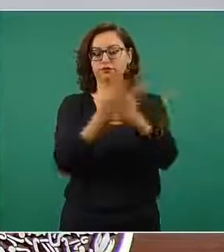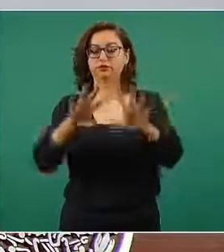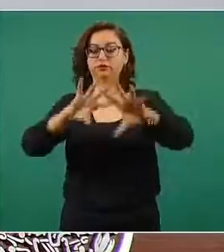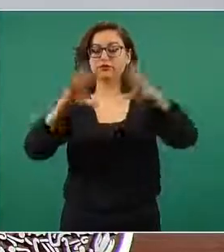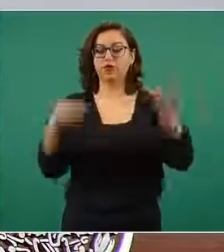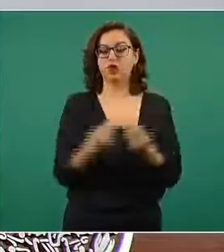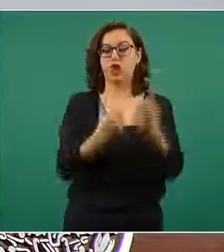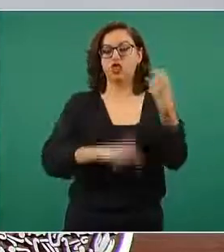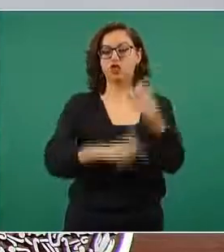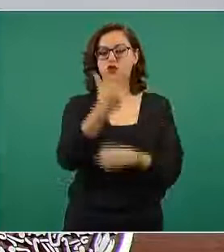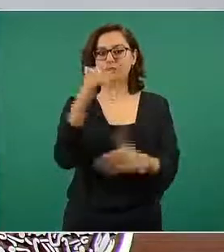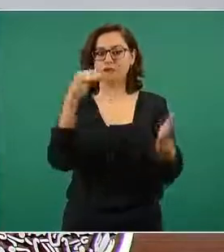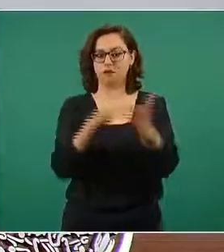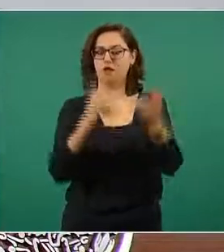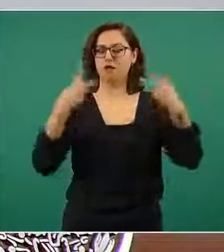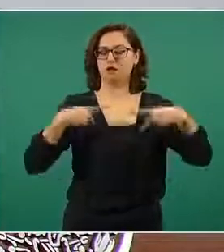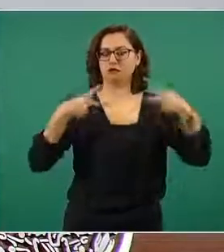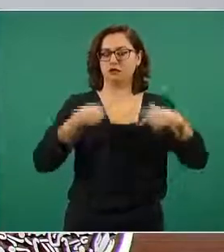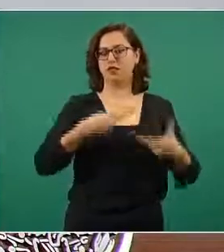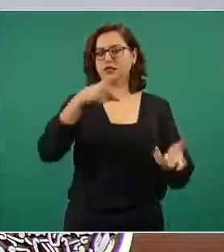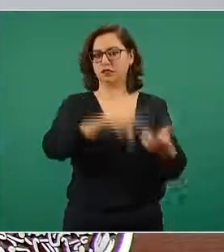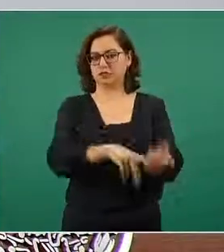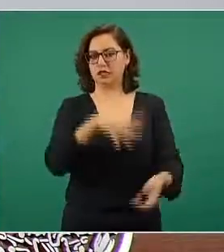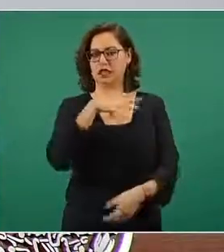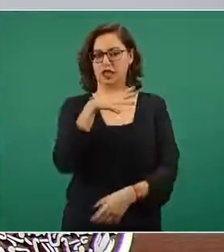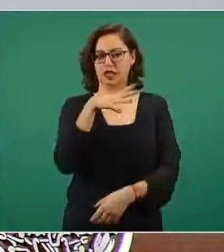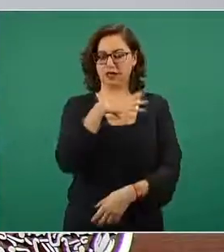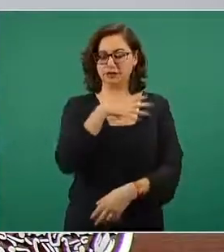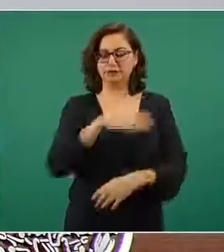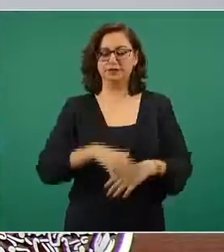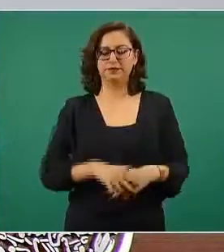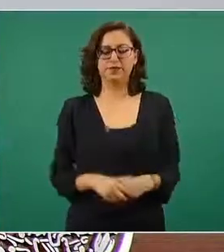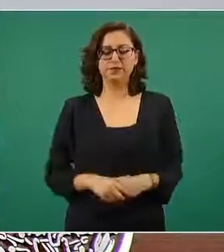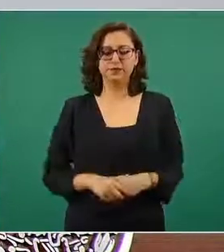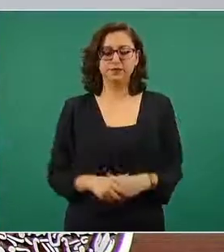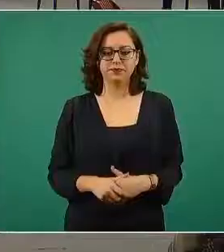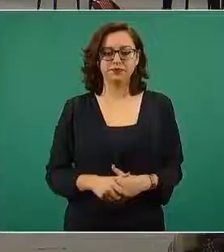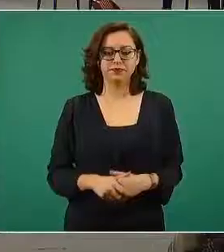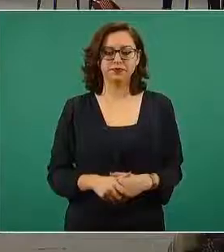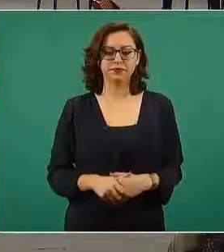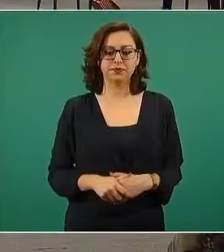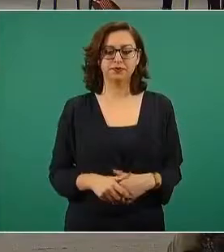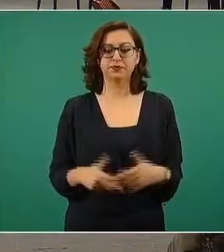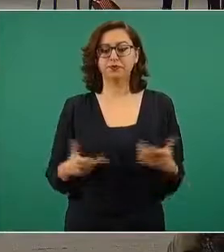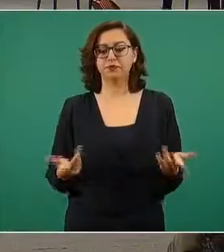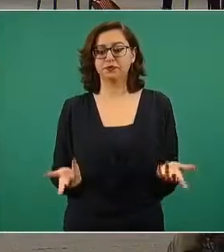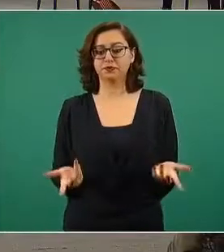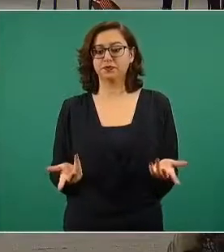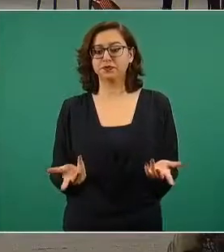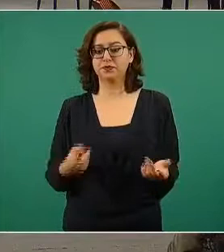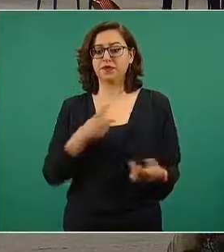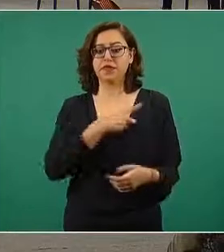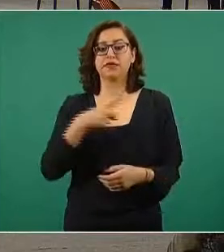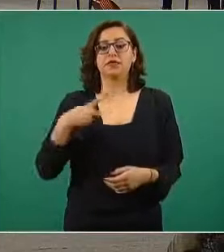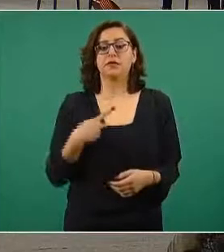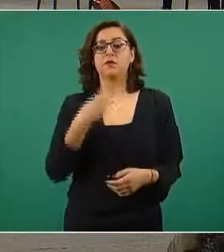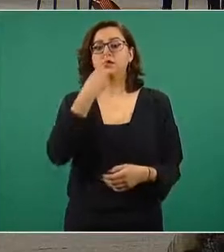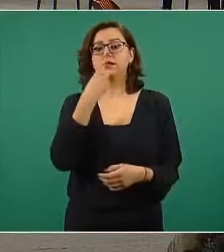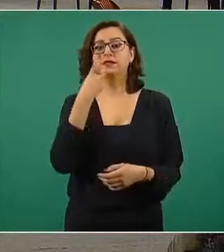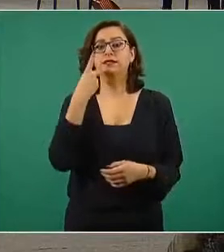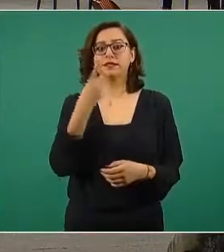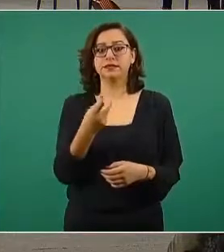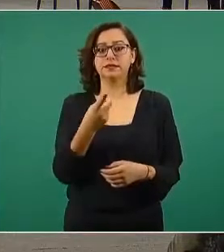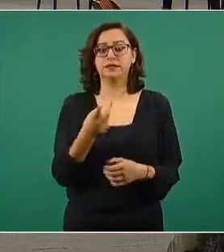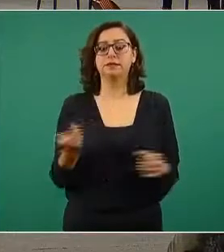que dan servicios. Decir, pues, que hay casos en los que el